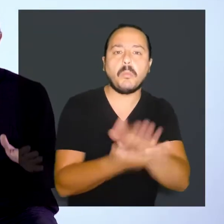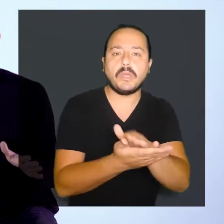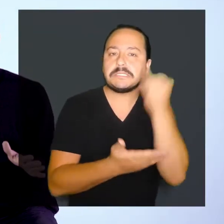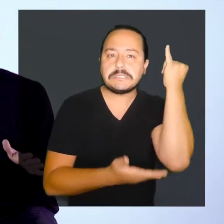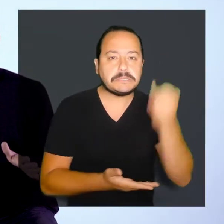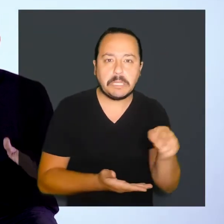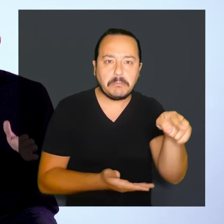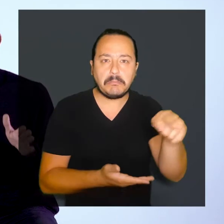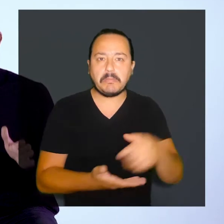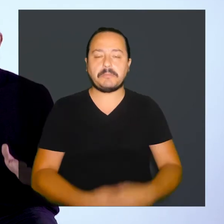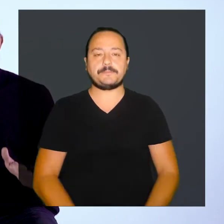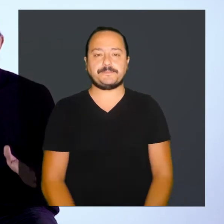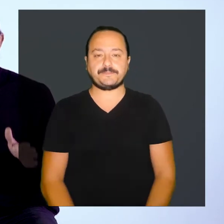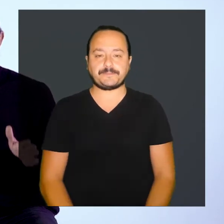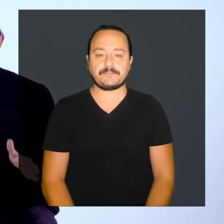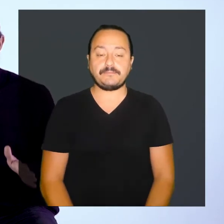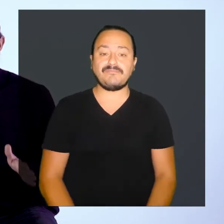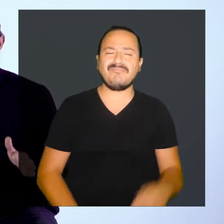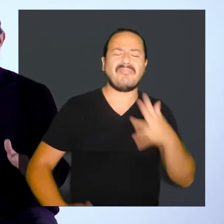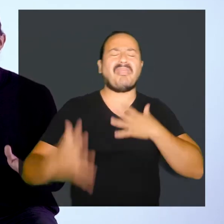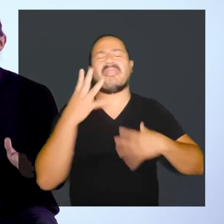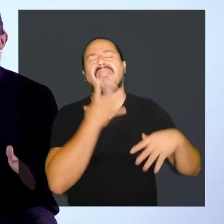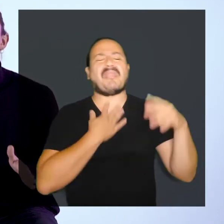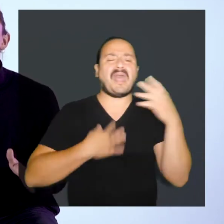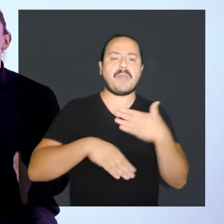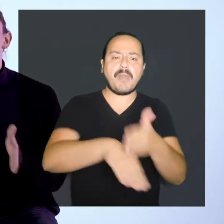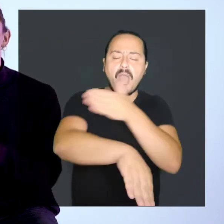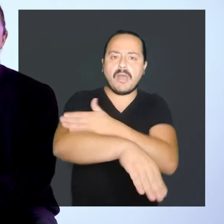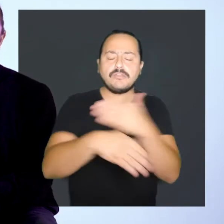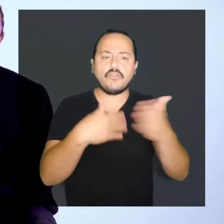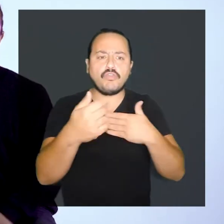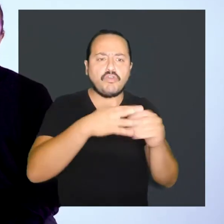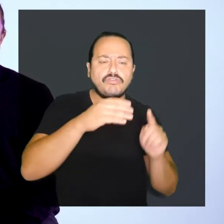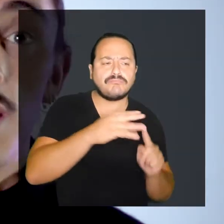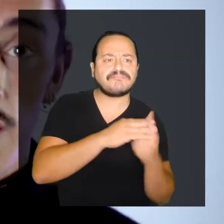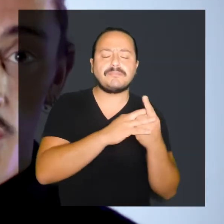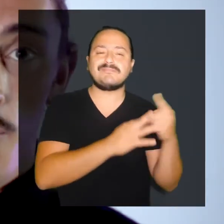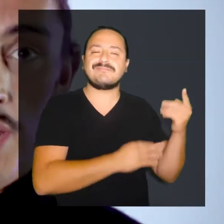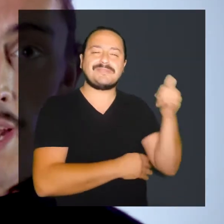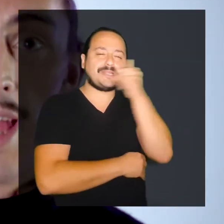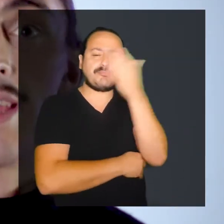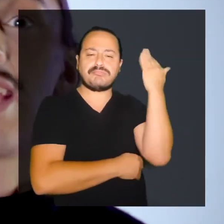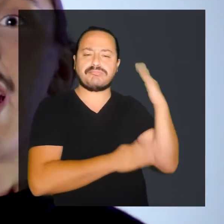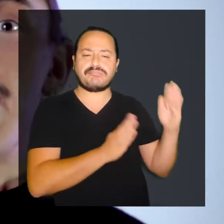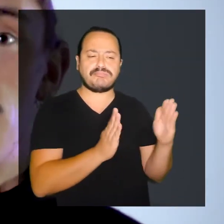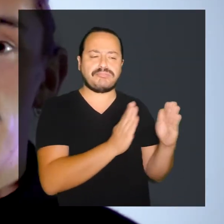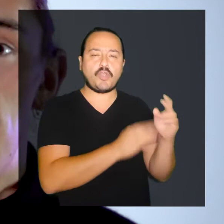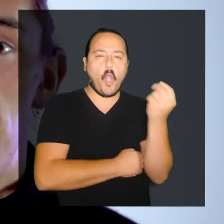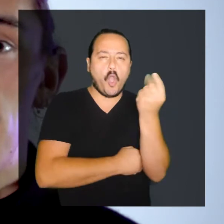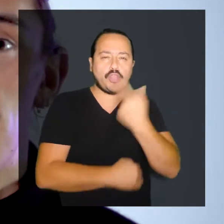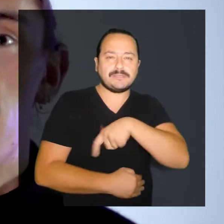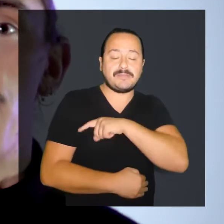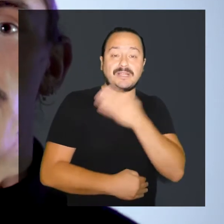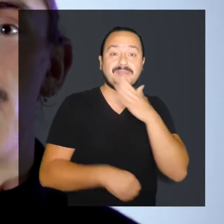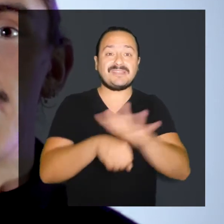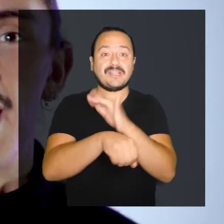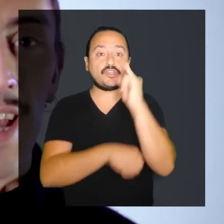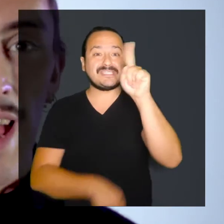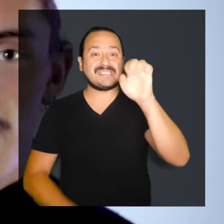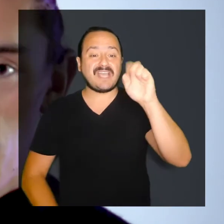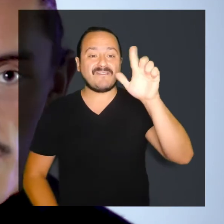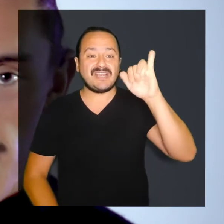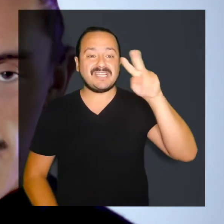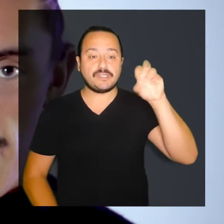Los dramas son propios de la época de oro español y del teatro isabelino. Tirso de Molina y Calderón de la Barca son